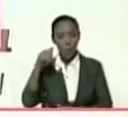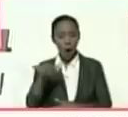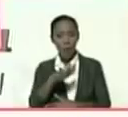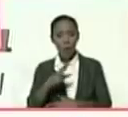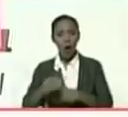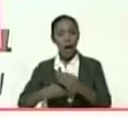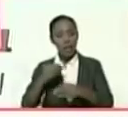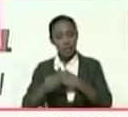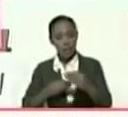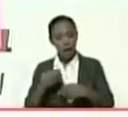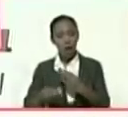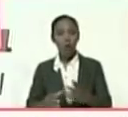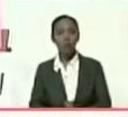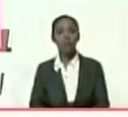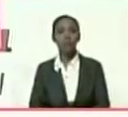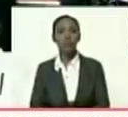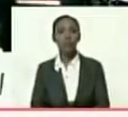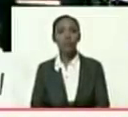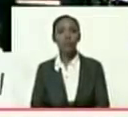hacerlo.